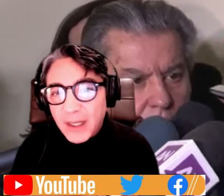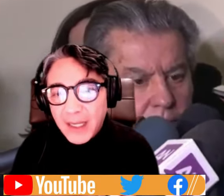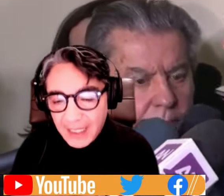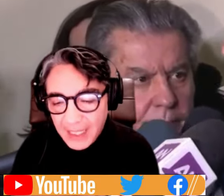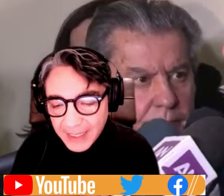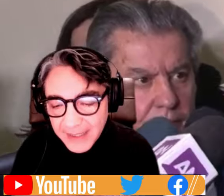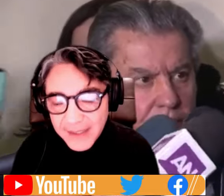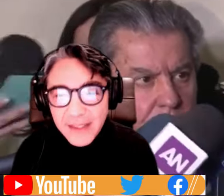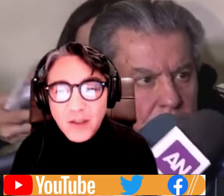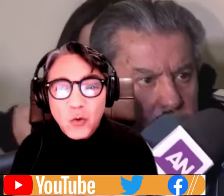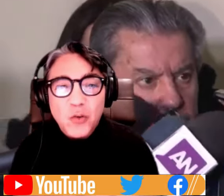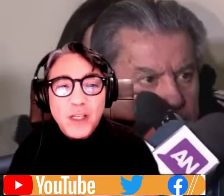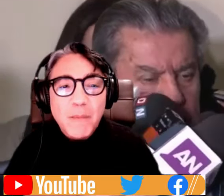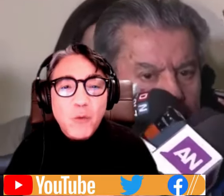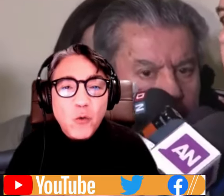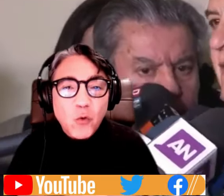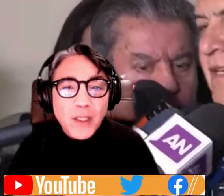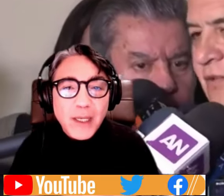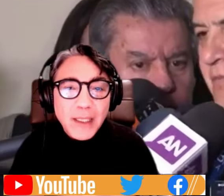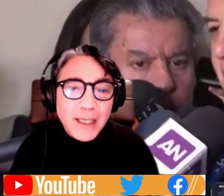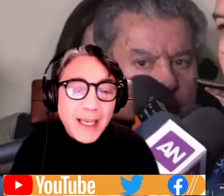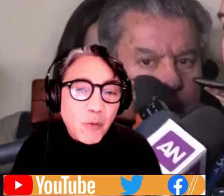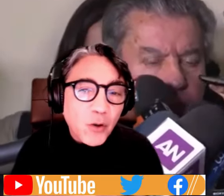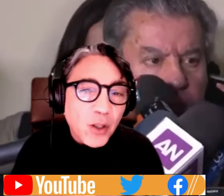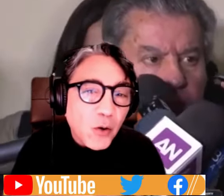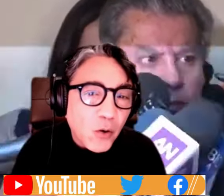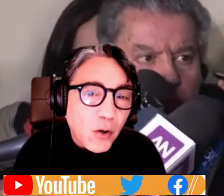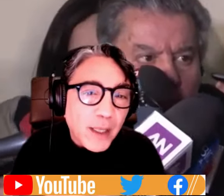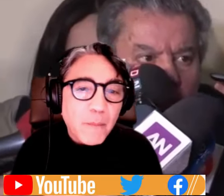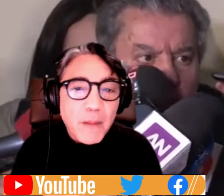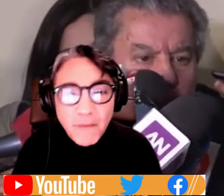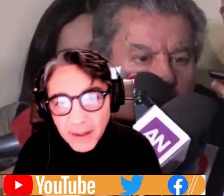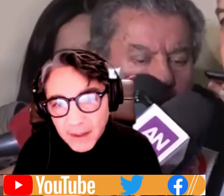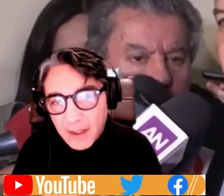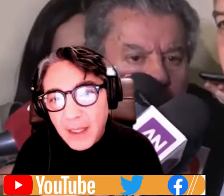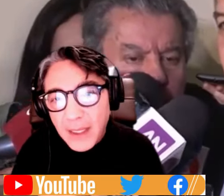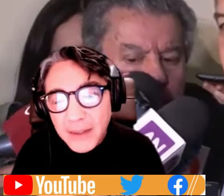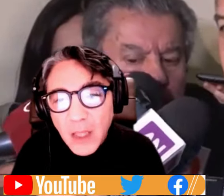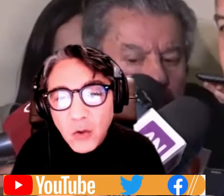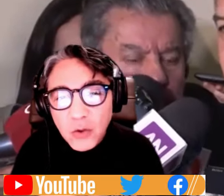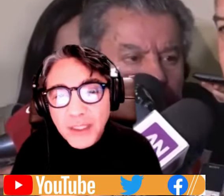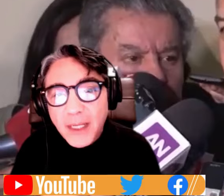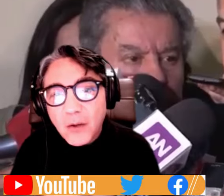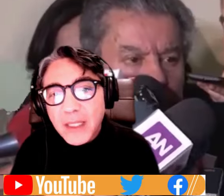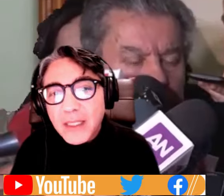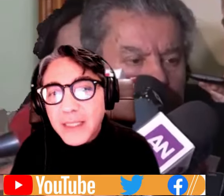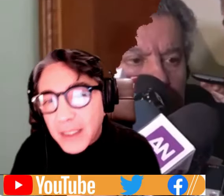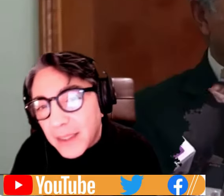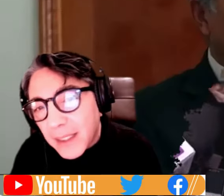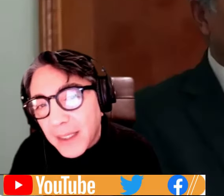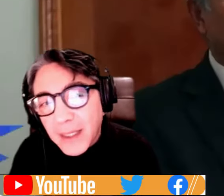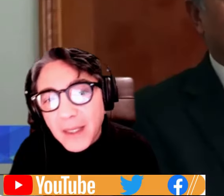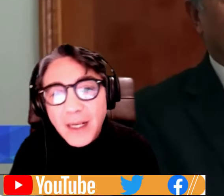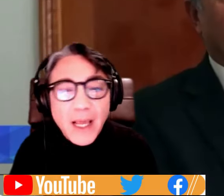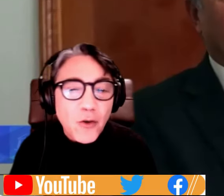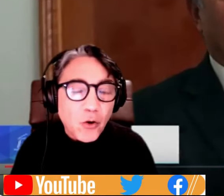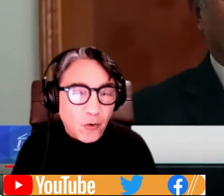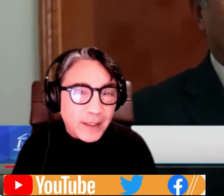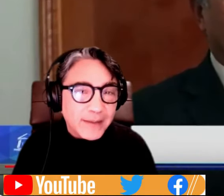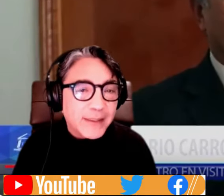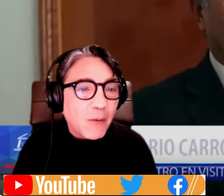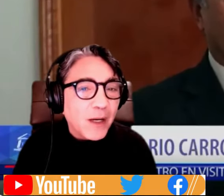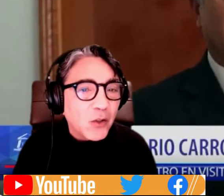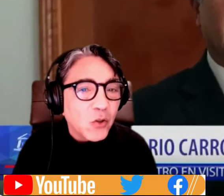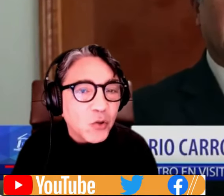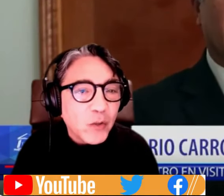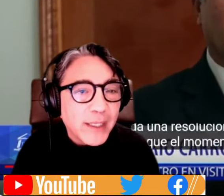lejos la crisis institucional más profunda que ha podido vivir el estado chileno desde el año